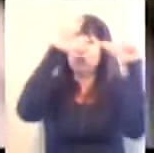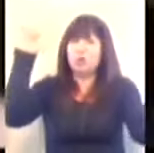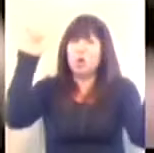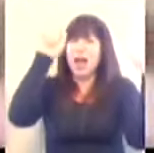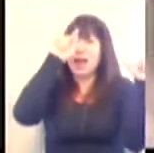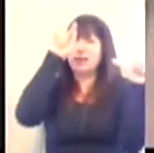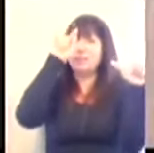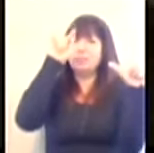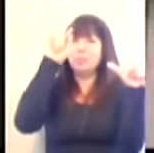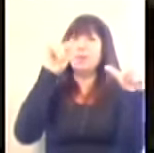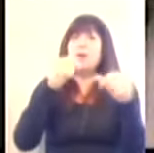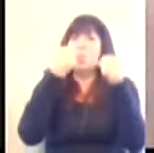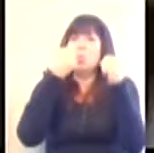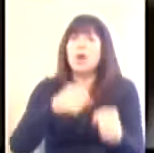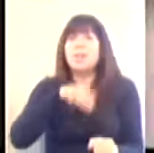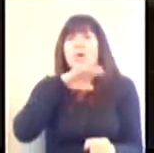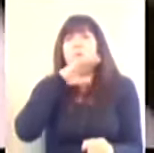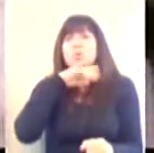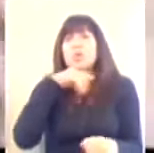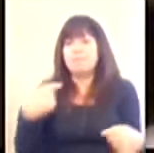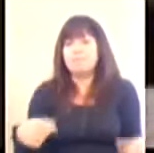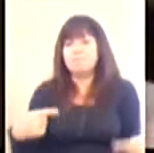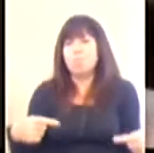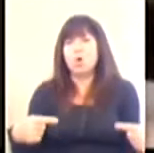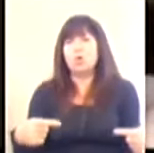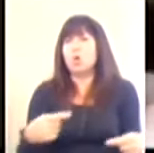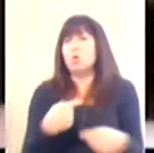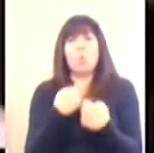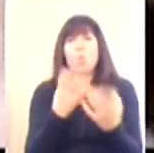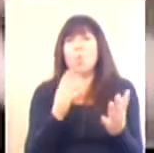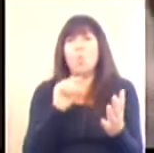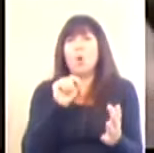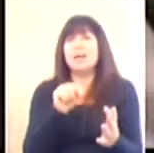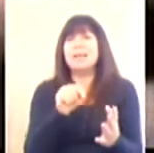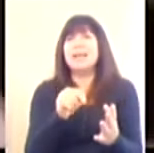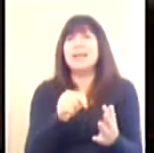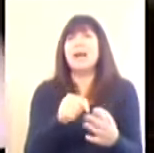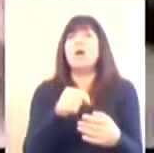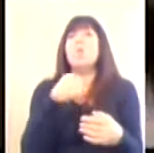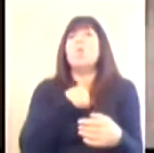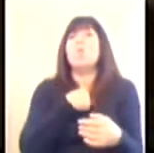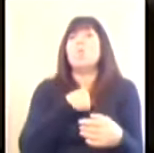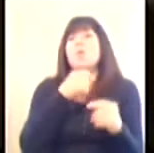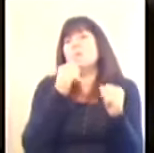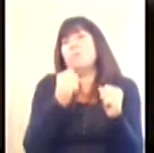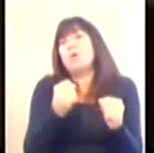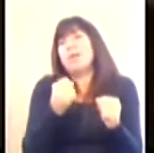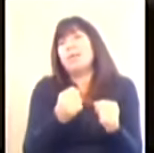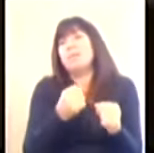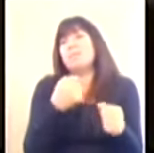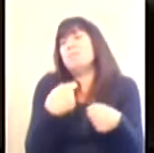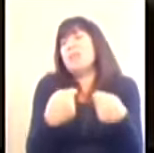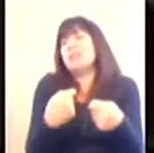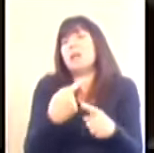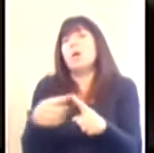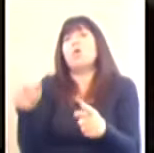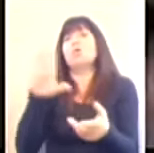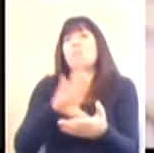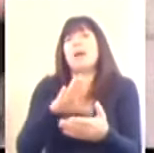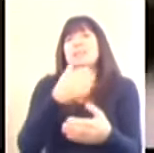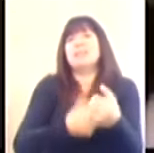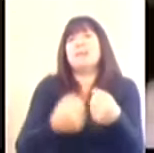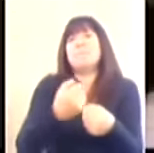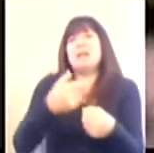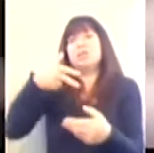caso, se puede utilizar en cualquier motor de combustión interna existente. Y por tanto, uno podría empezar a exportar de alguna forma un reemplazo al